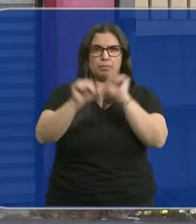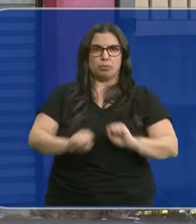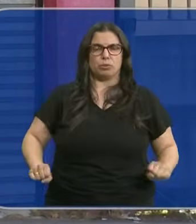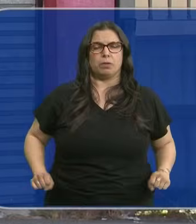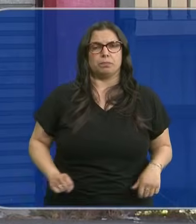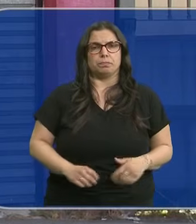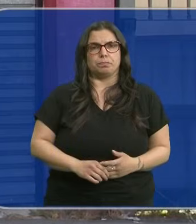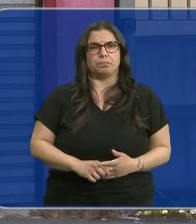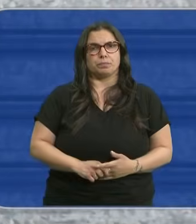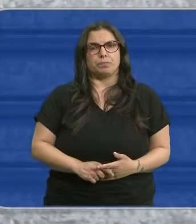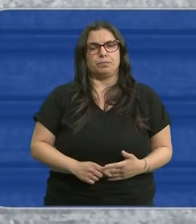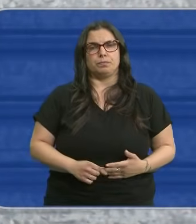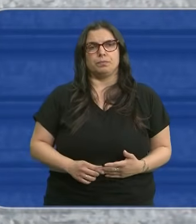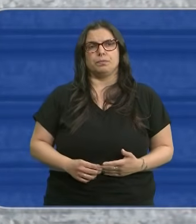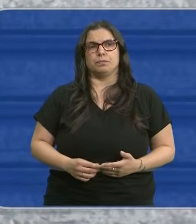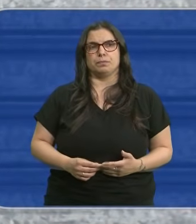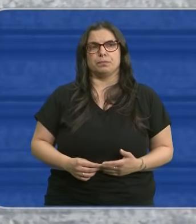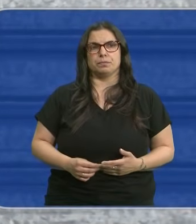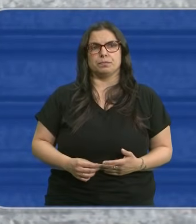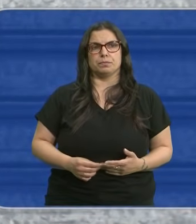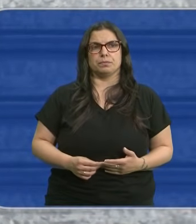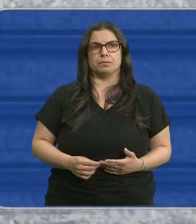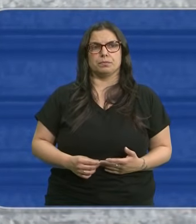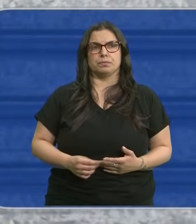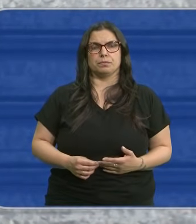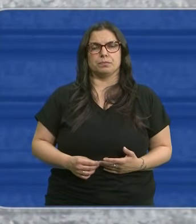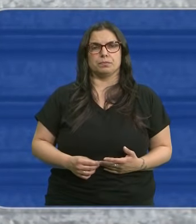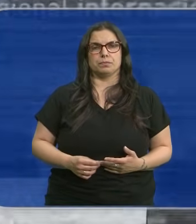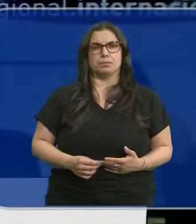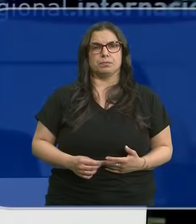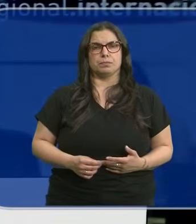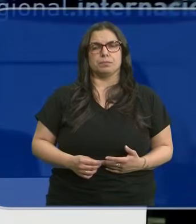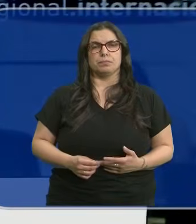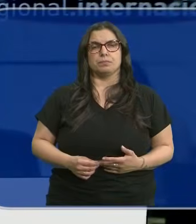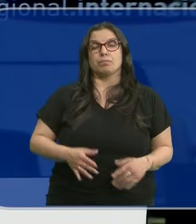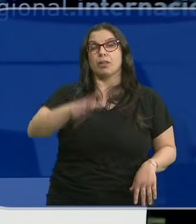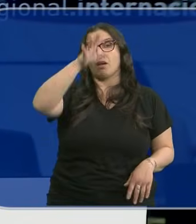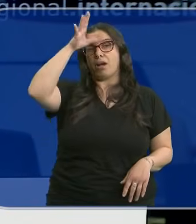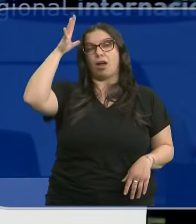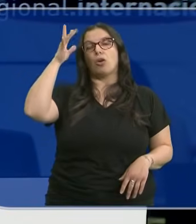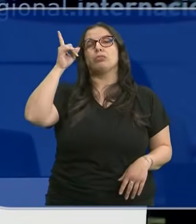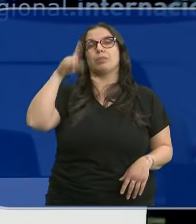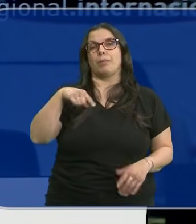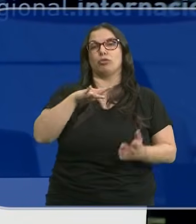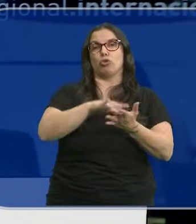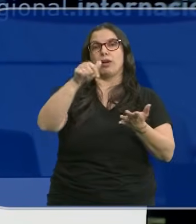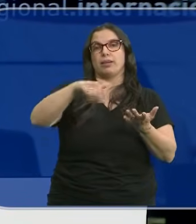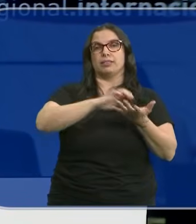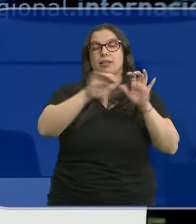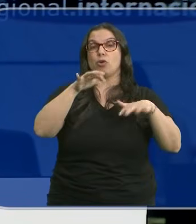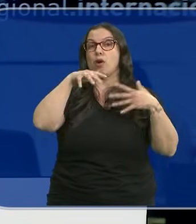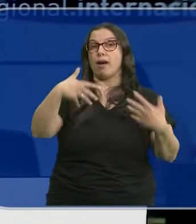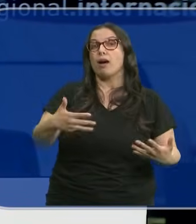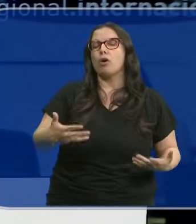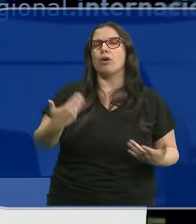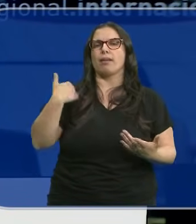hacer nada por salvarle la vida. El calor ha llegado también a Castilla y León. A esta hora